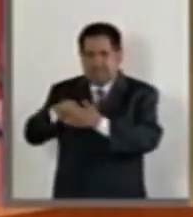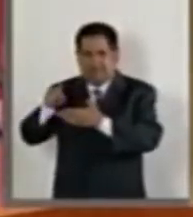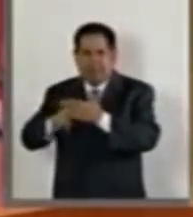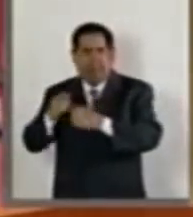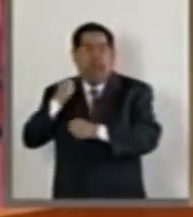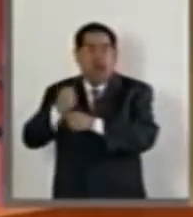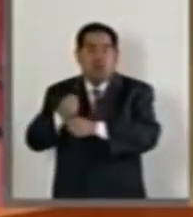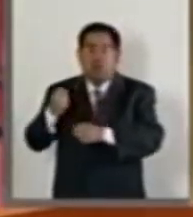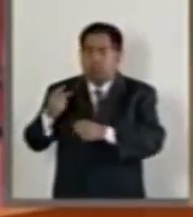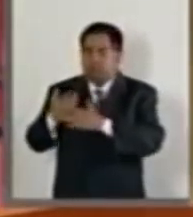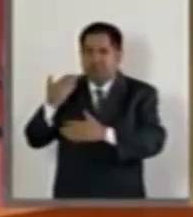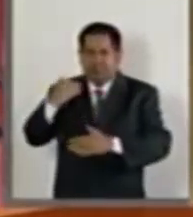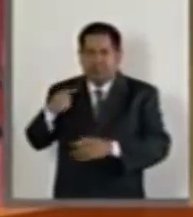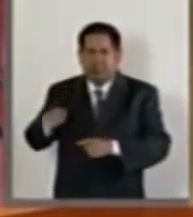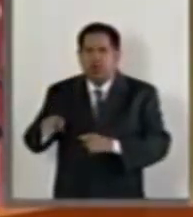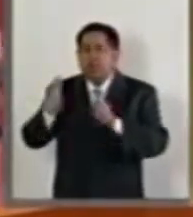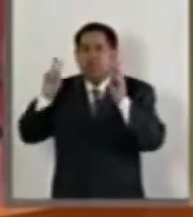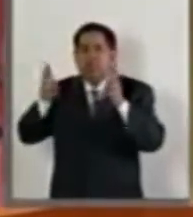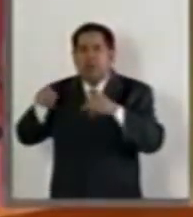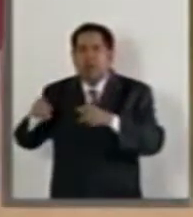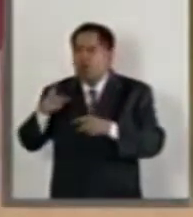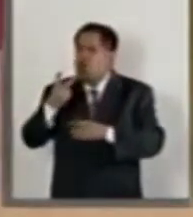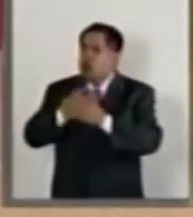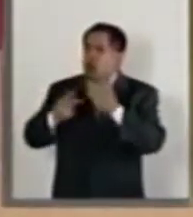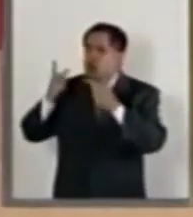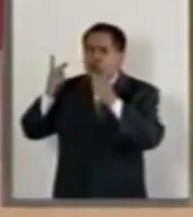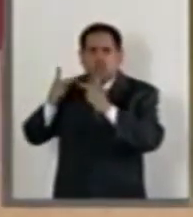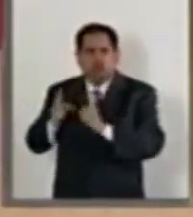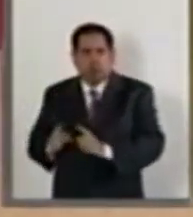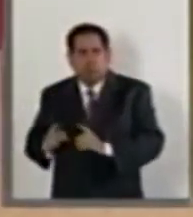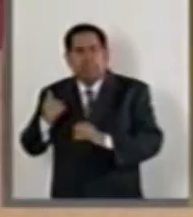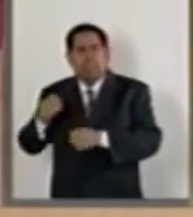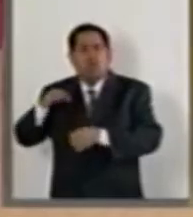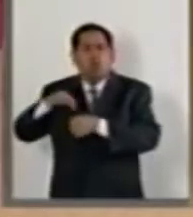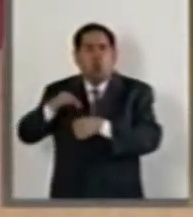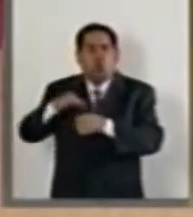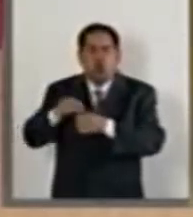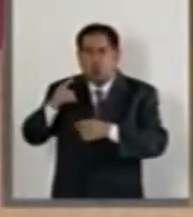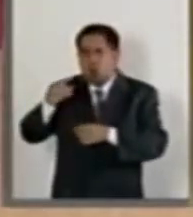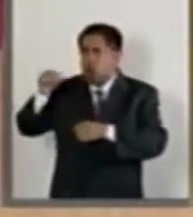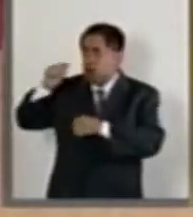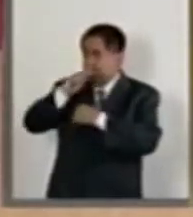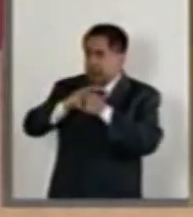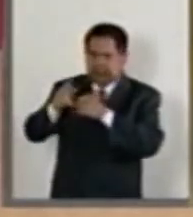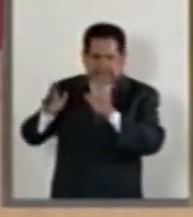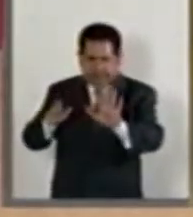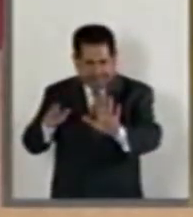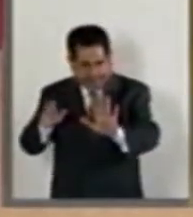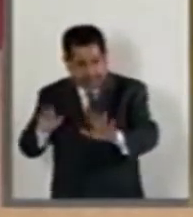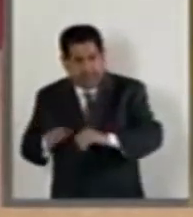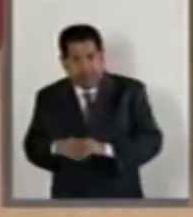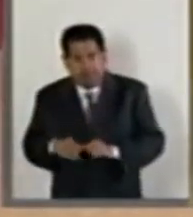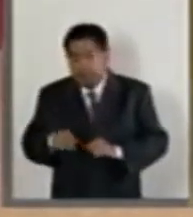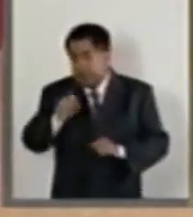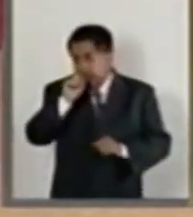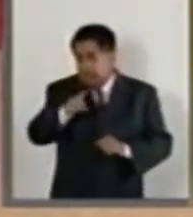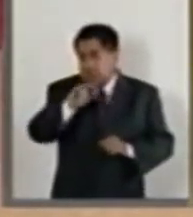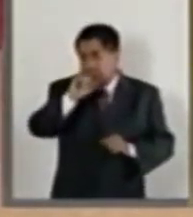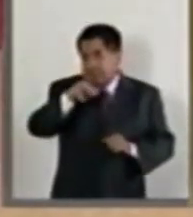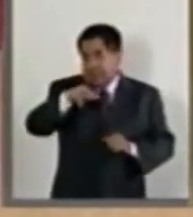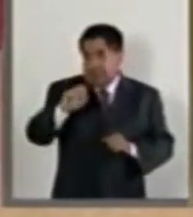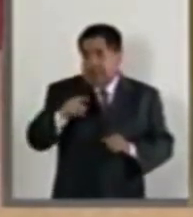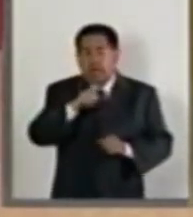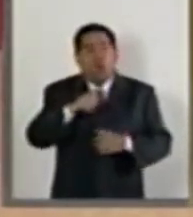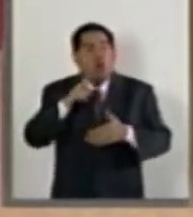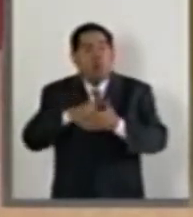año pasado, particularmente con el tema de paridad y el asunto del voto en el extranjero. Incluso el propio INE, por